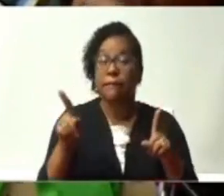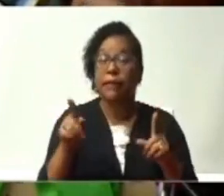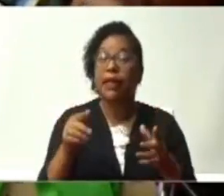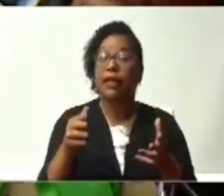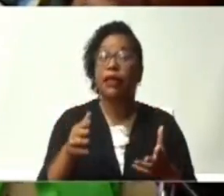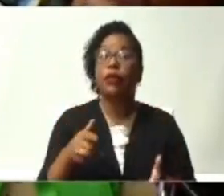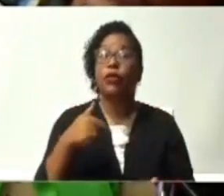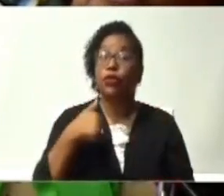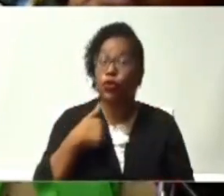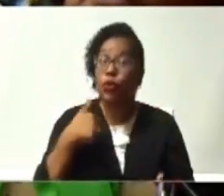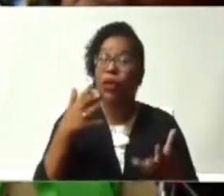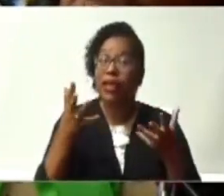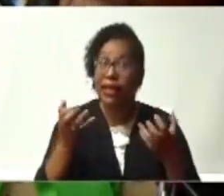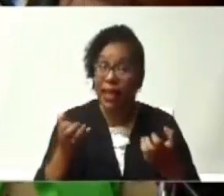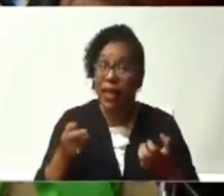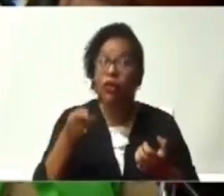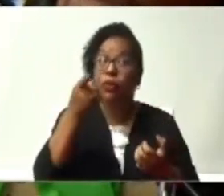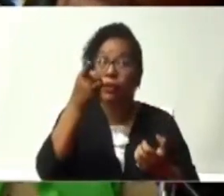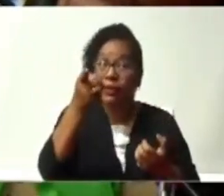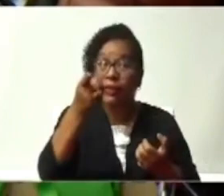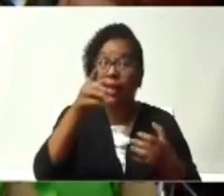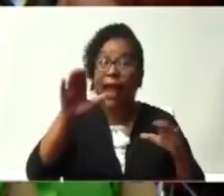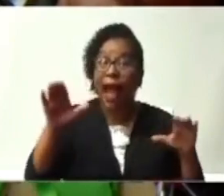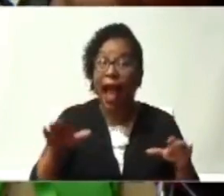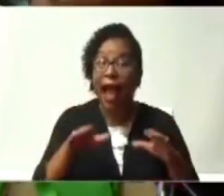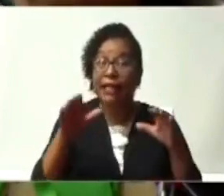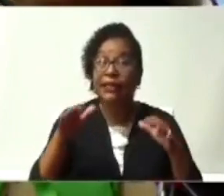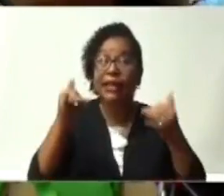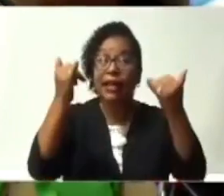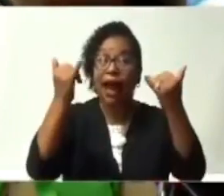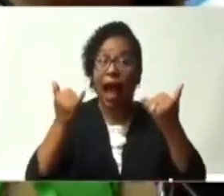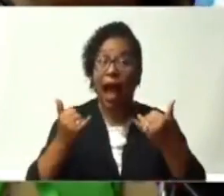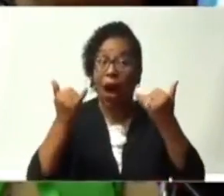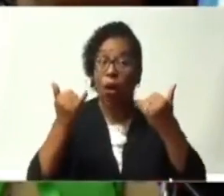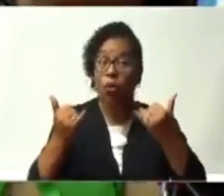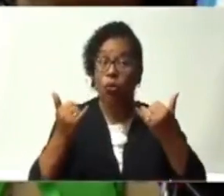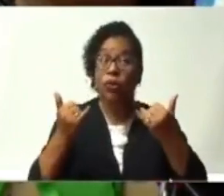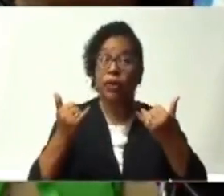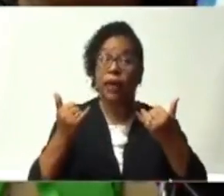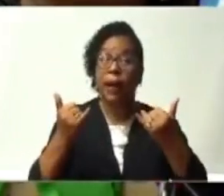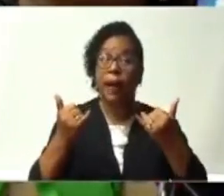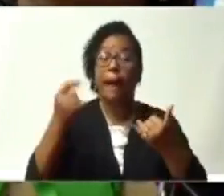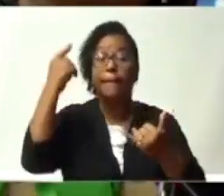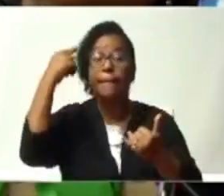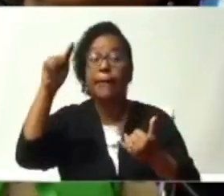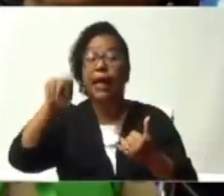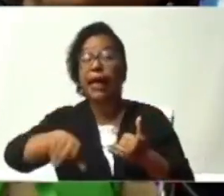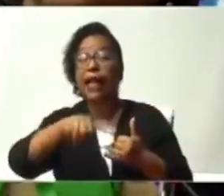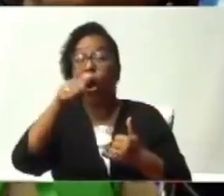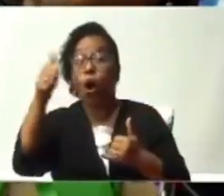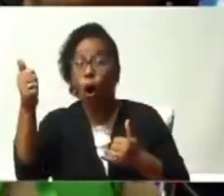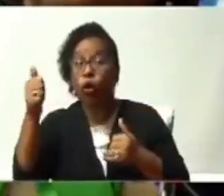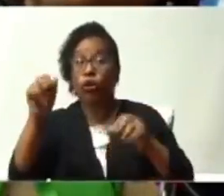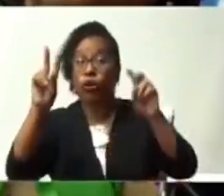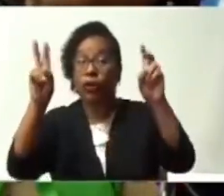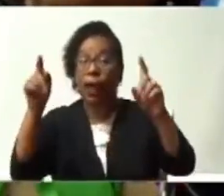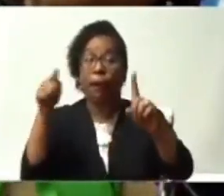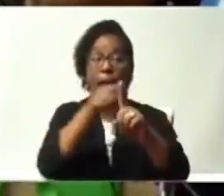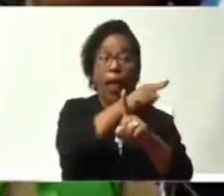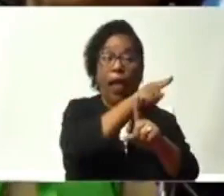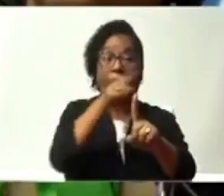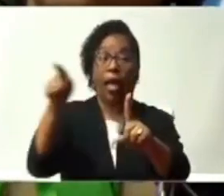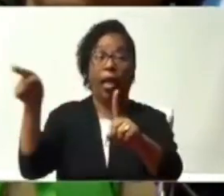me gustaría que lo que usted está haciendo ahora quede como un precedente para que cuando algo se salgan del tema y entre a un